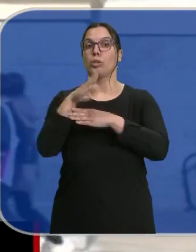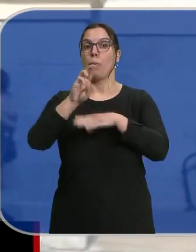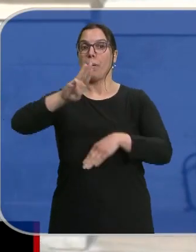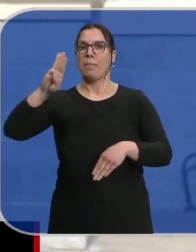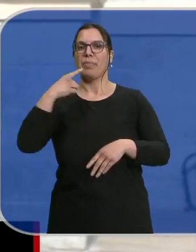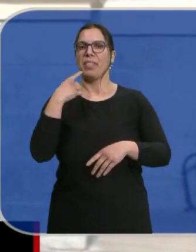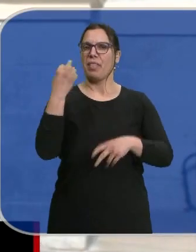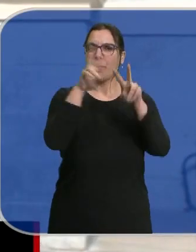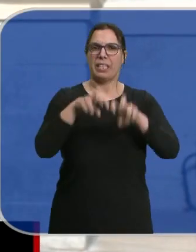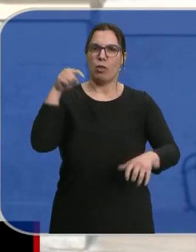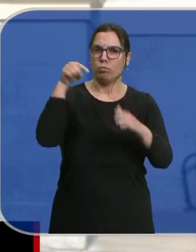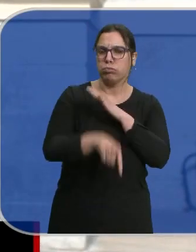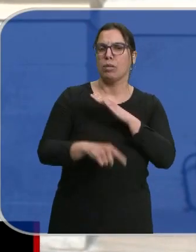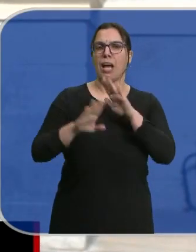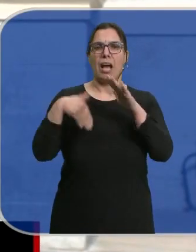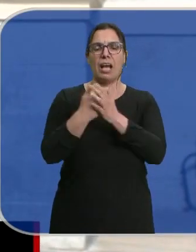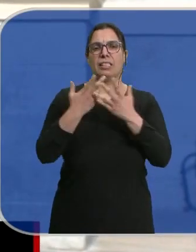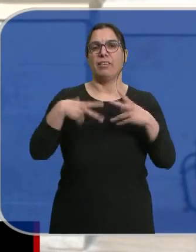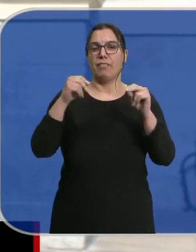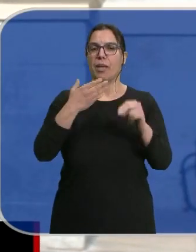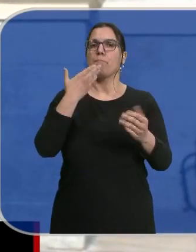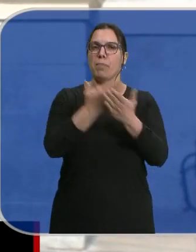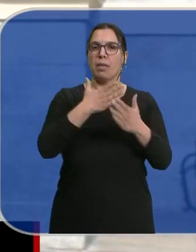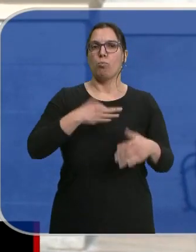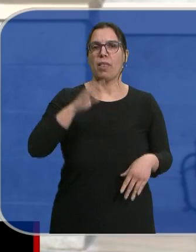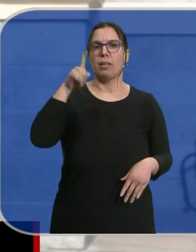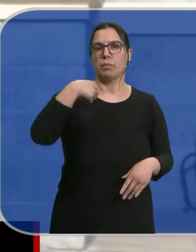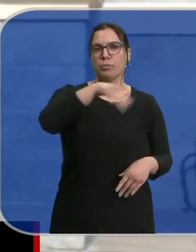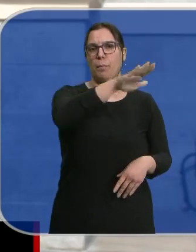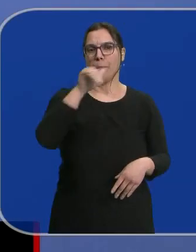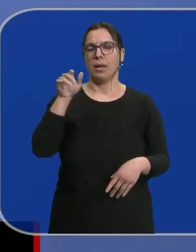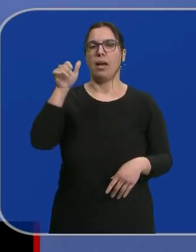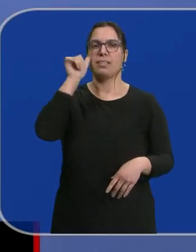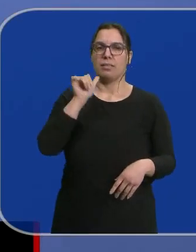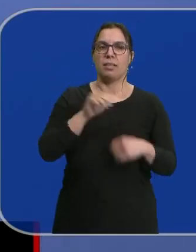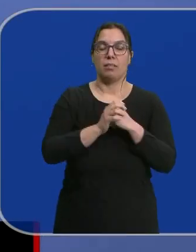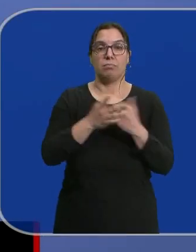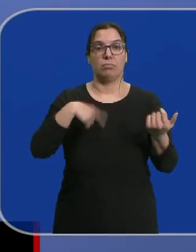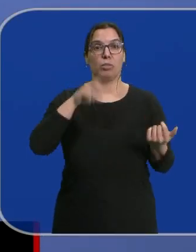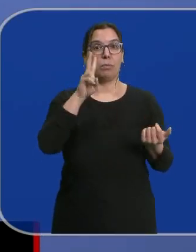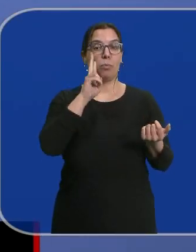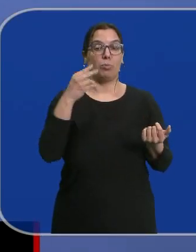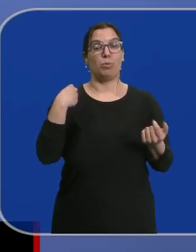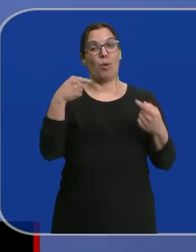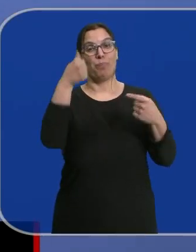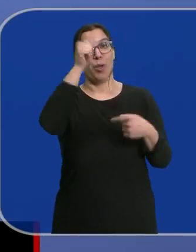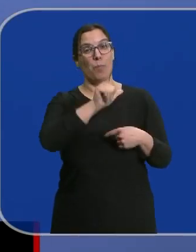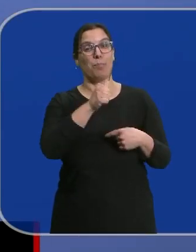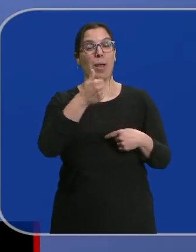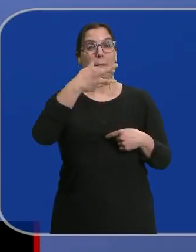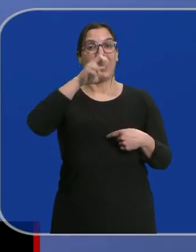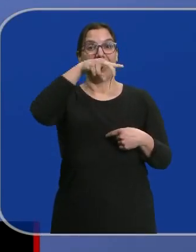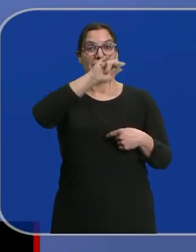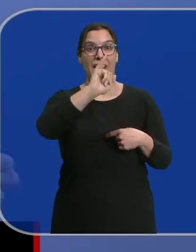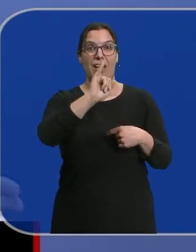final y no descarta pedir la comparecencia también de Pedro Sánchez. Estamos viendo como al Tito Berni cada día le